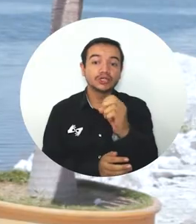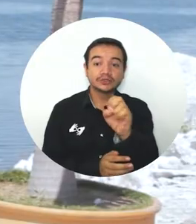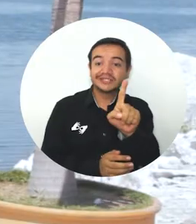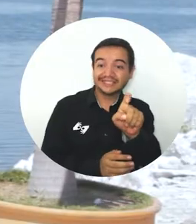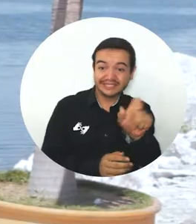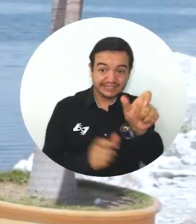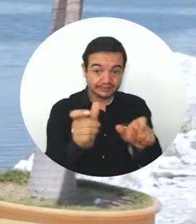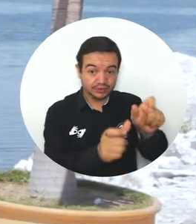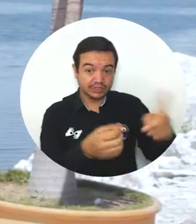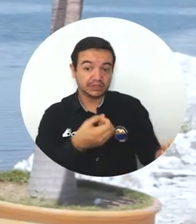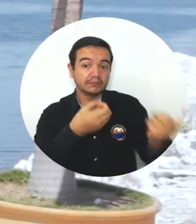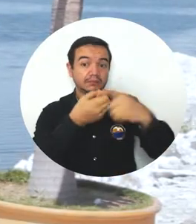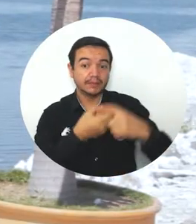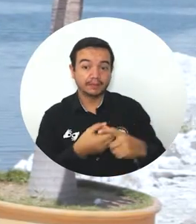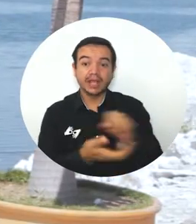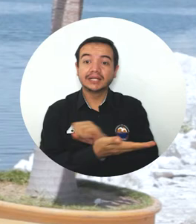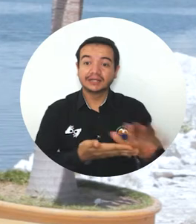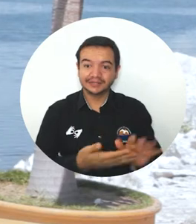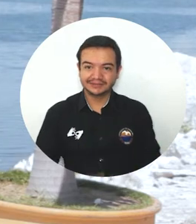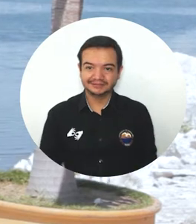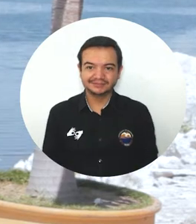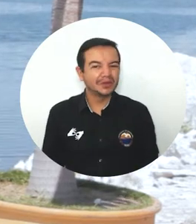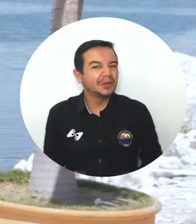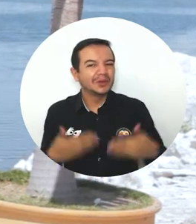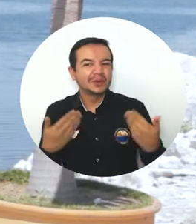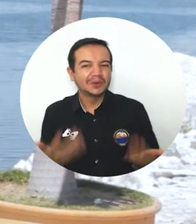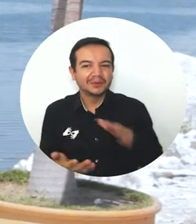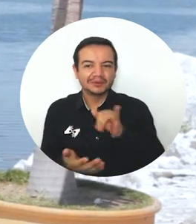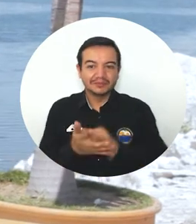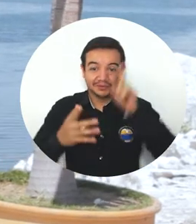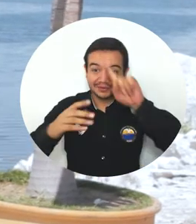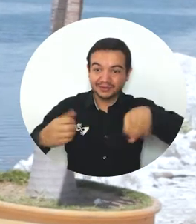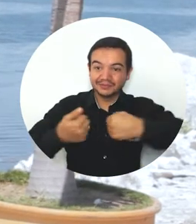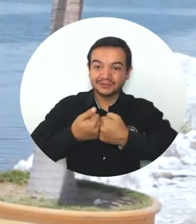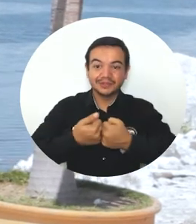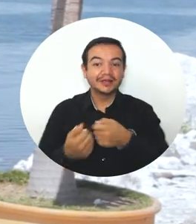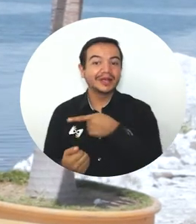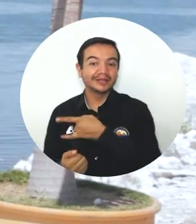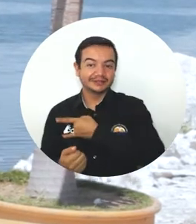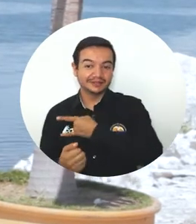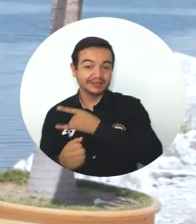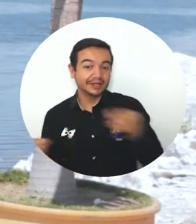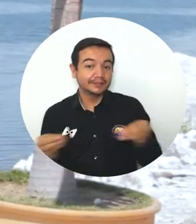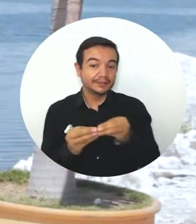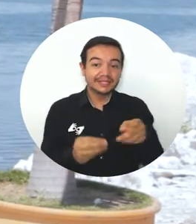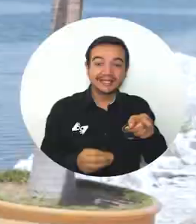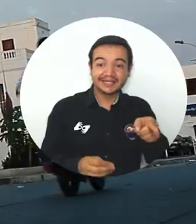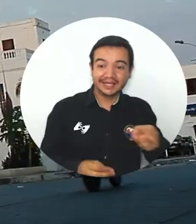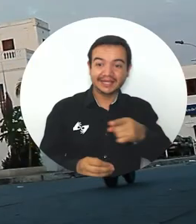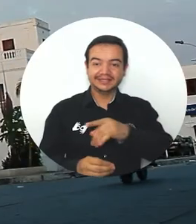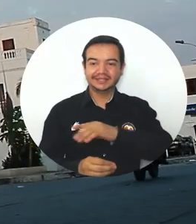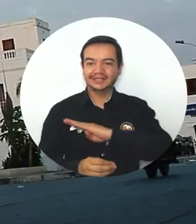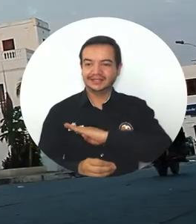El beneficio para el periodo 2021-1 se materializa gracias al convenio entre la institución y la Alcaldía Municipal.